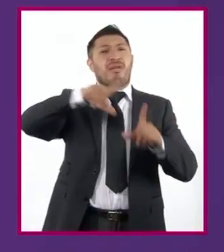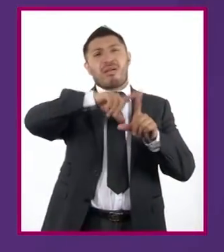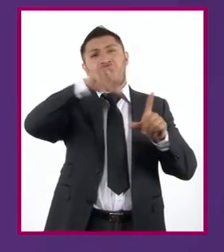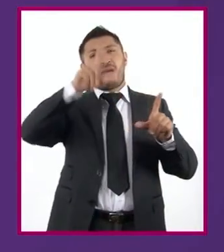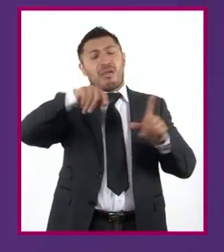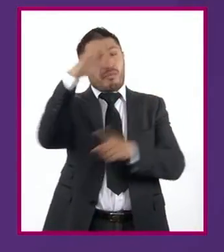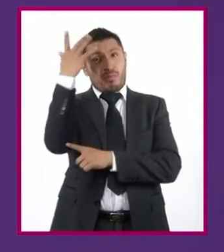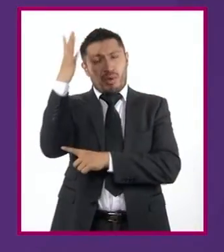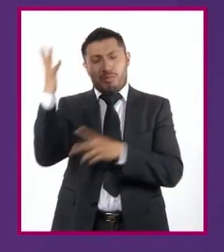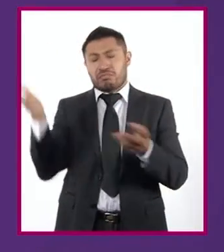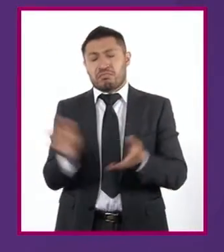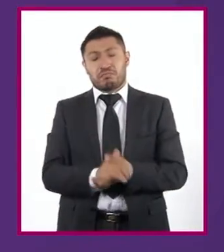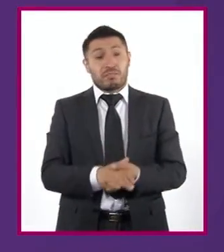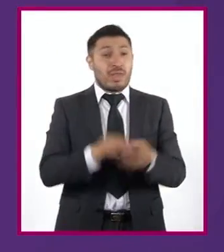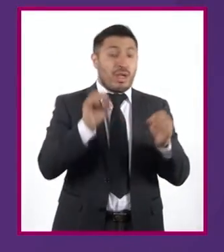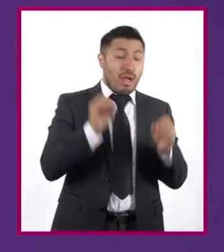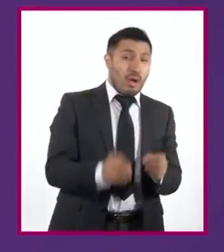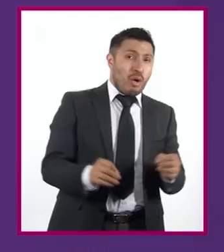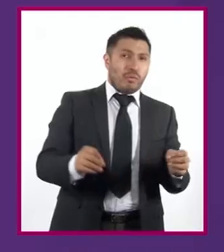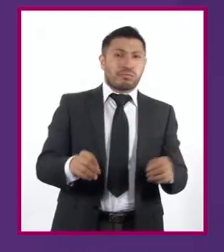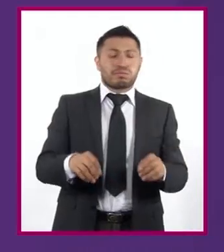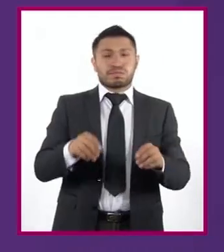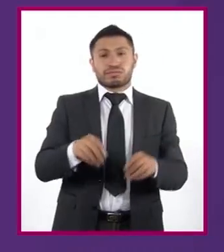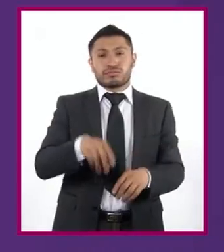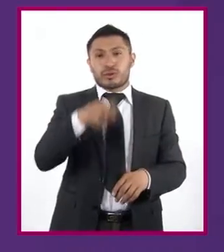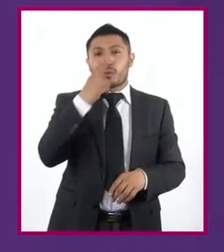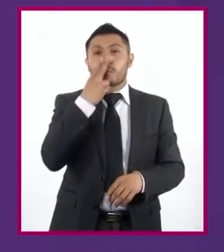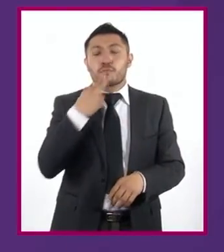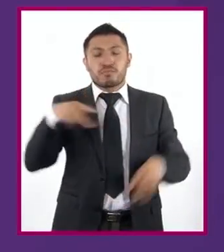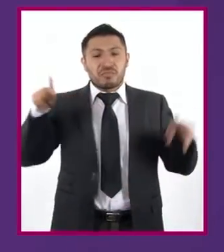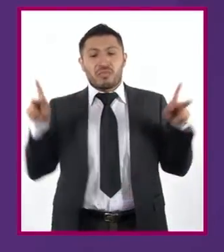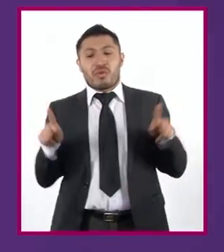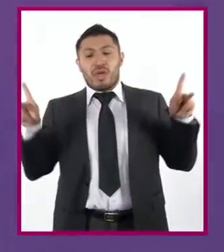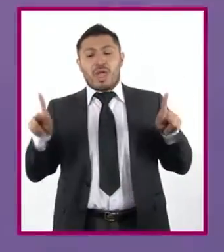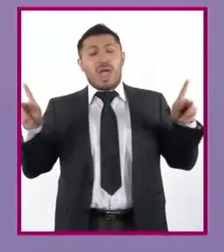los árboles o los enjambres de las abejas.